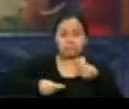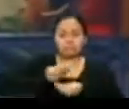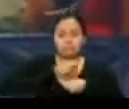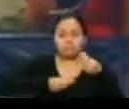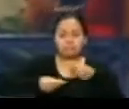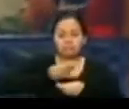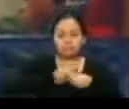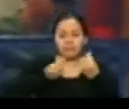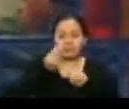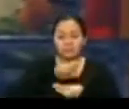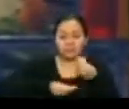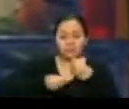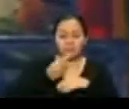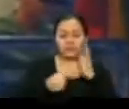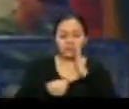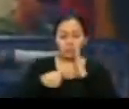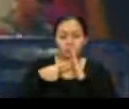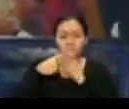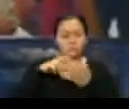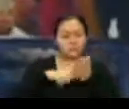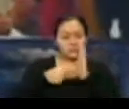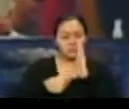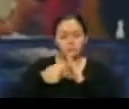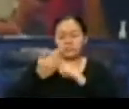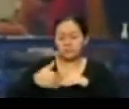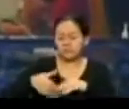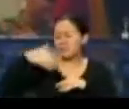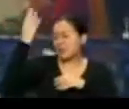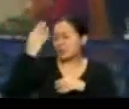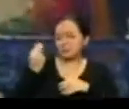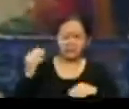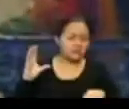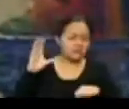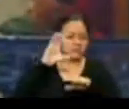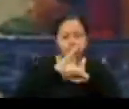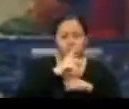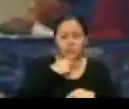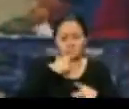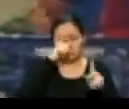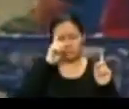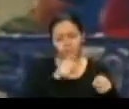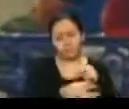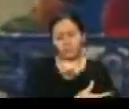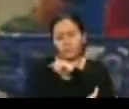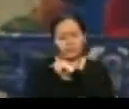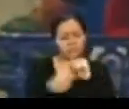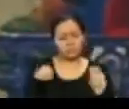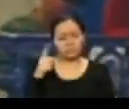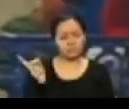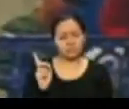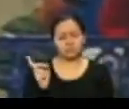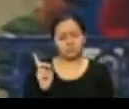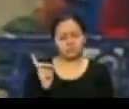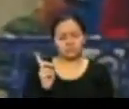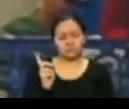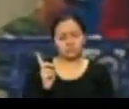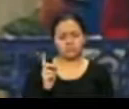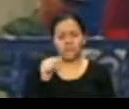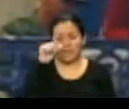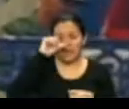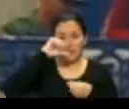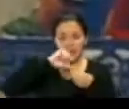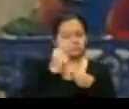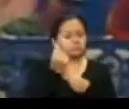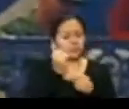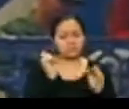la partidocracia daba sobre todo a la clase media, a los más pobres, como lo hemos hecho sin subir el gas,